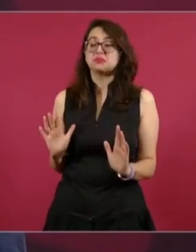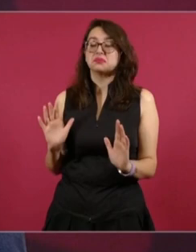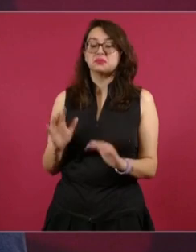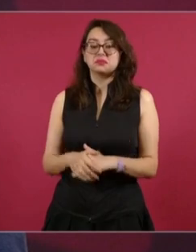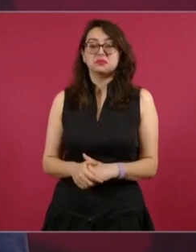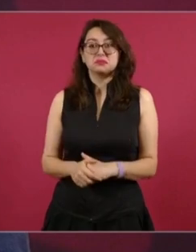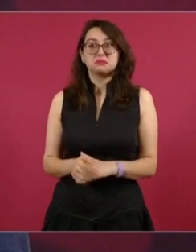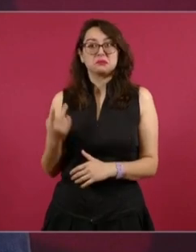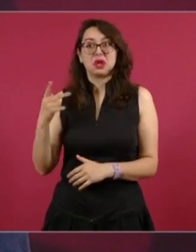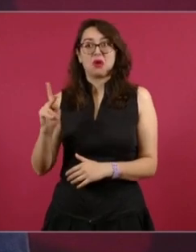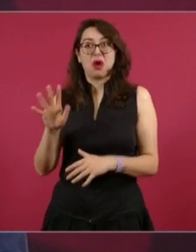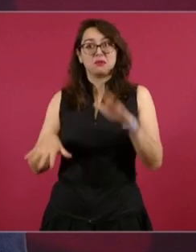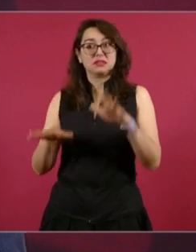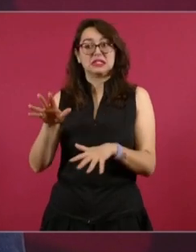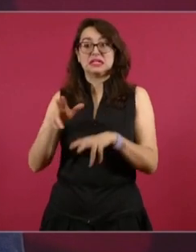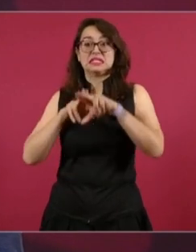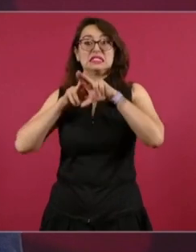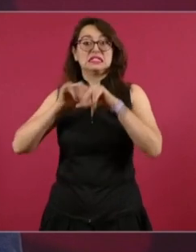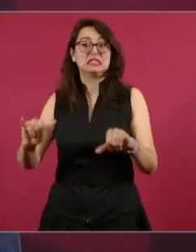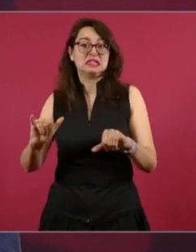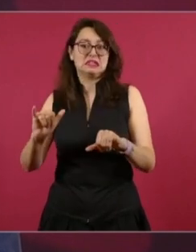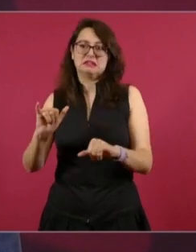de lo chueco.